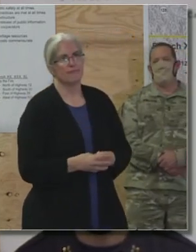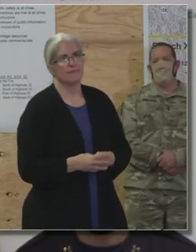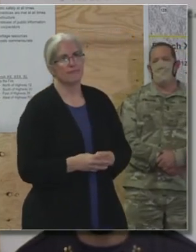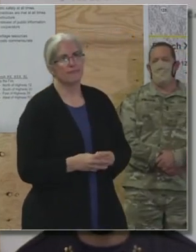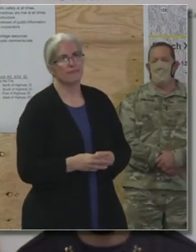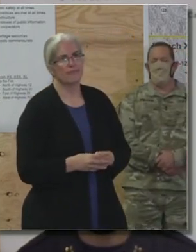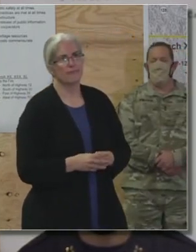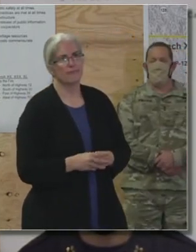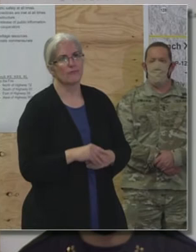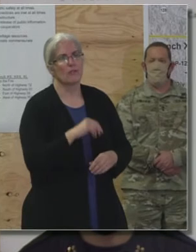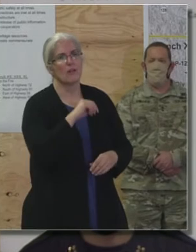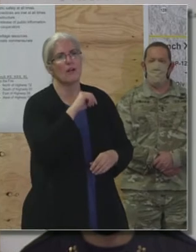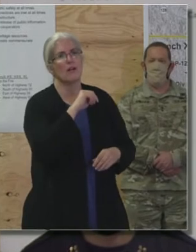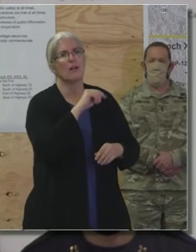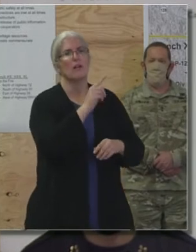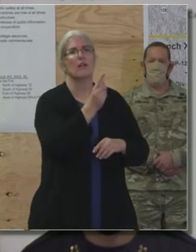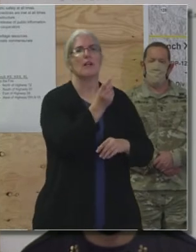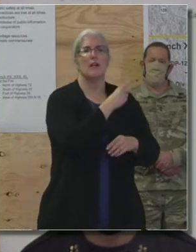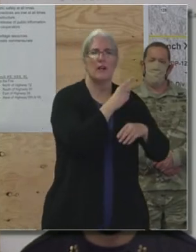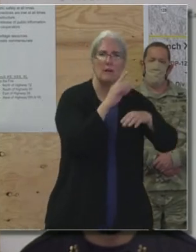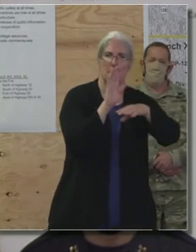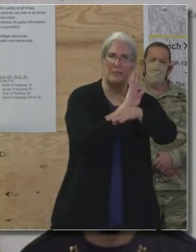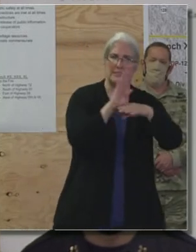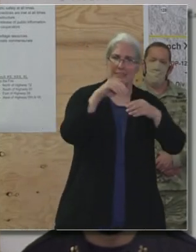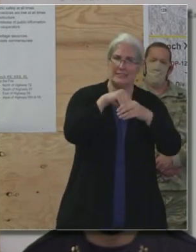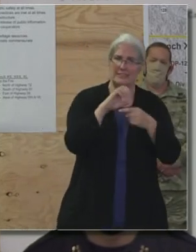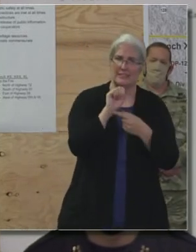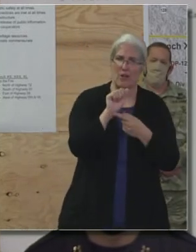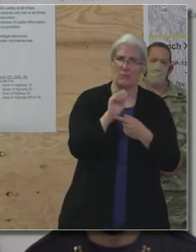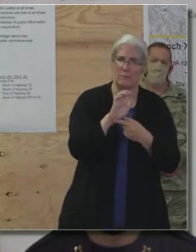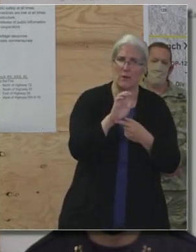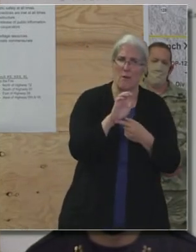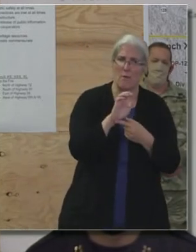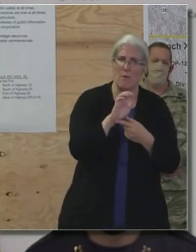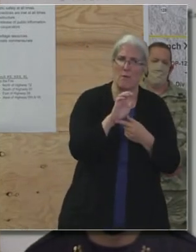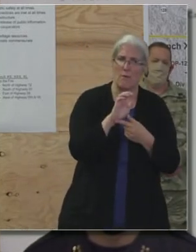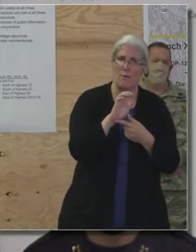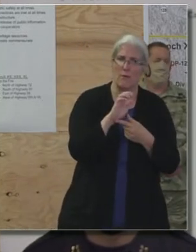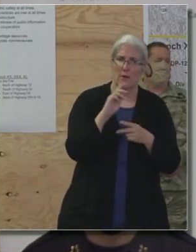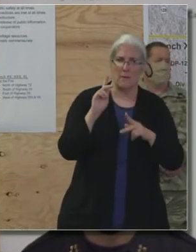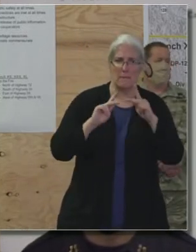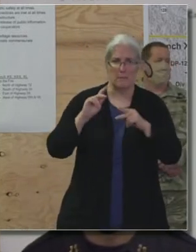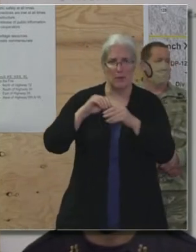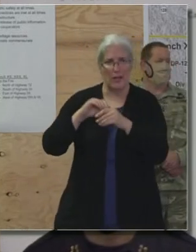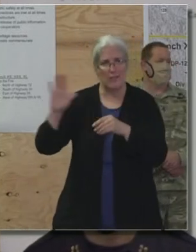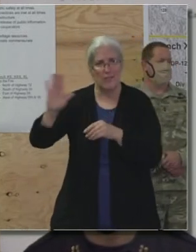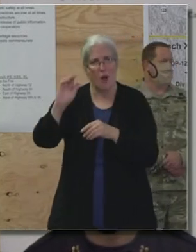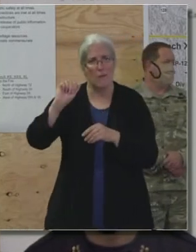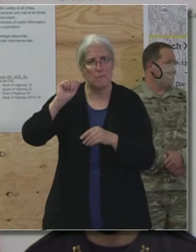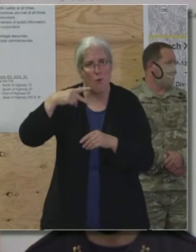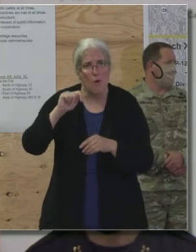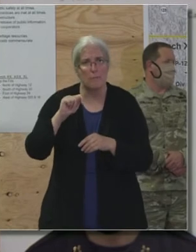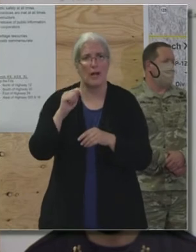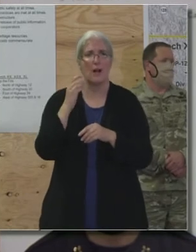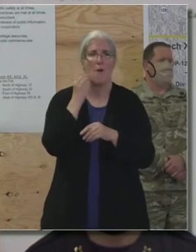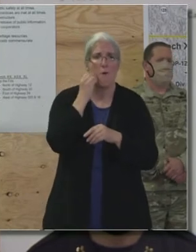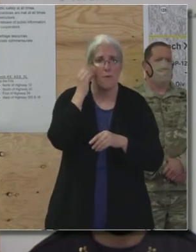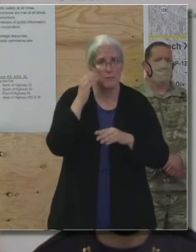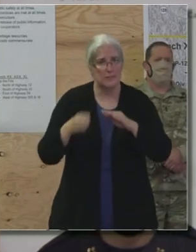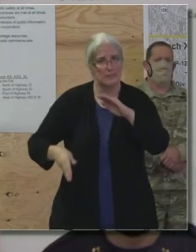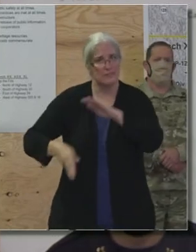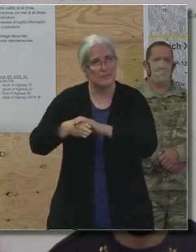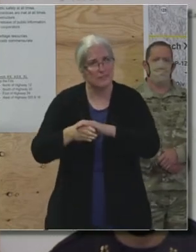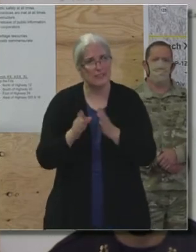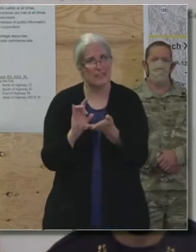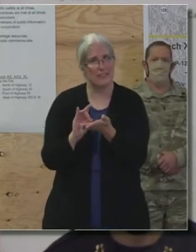en cuanto a los negocios en sacramento especialmente emitir los desalojos se